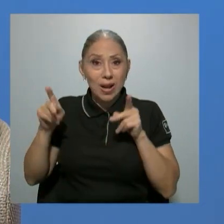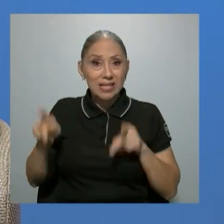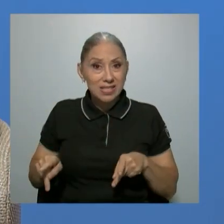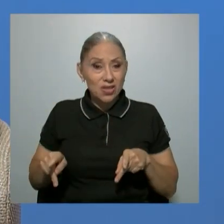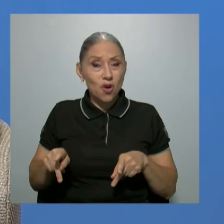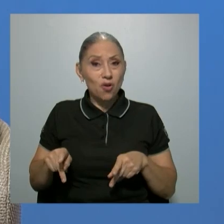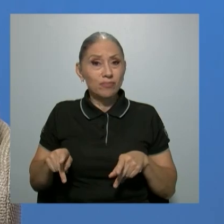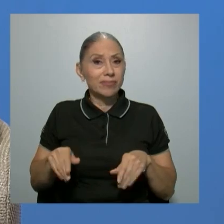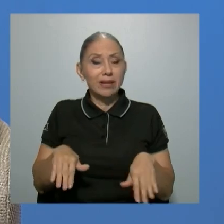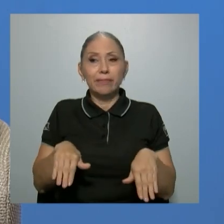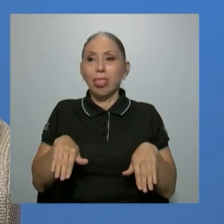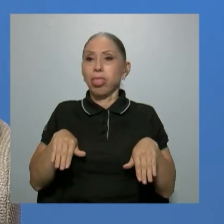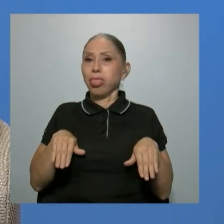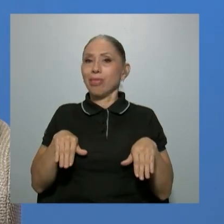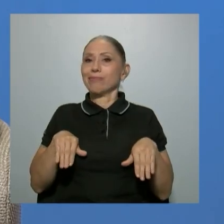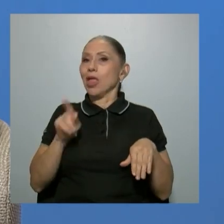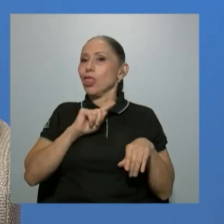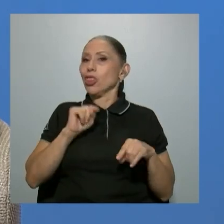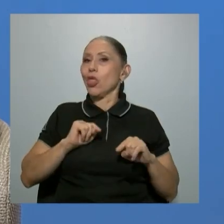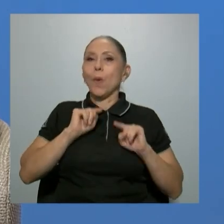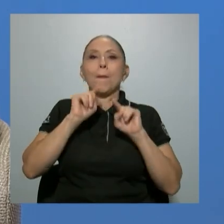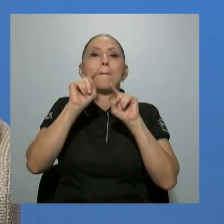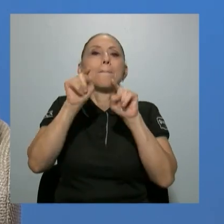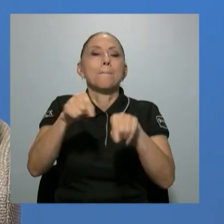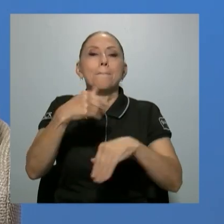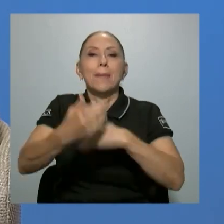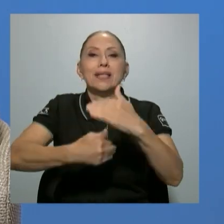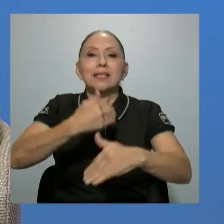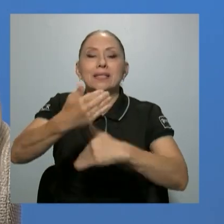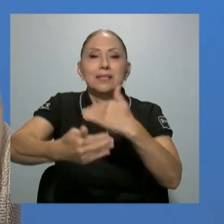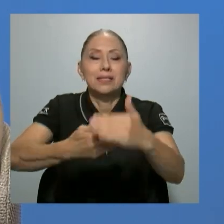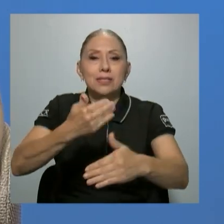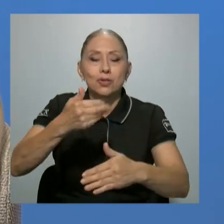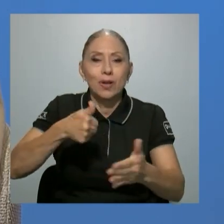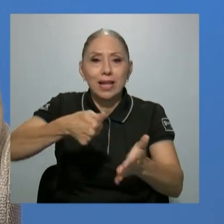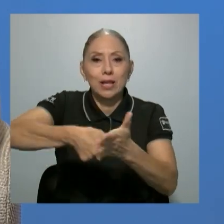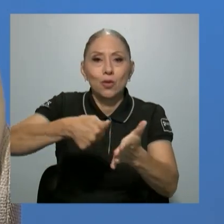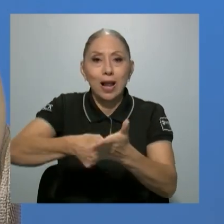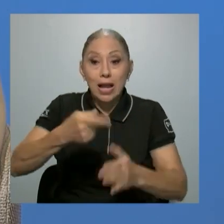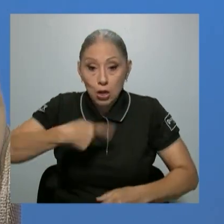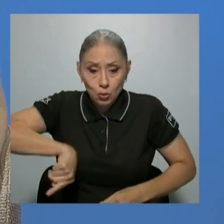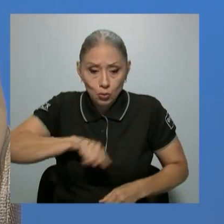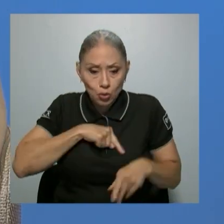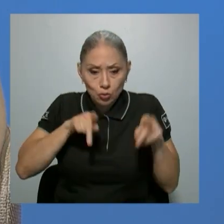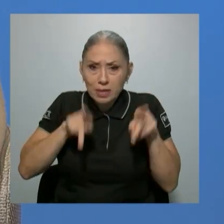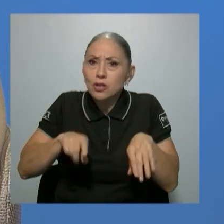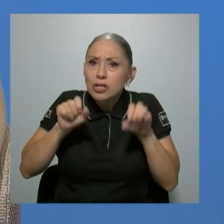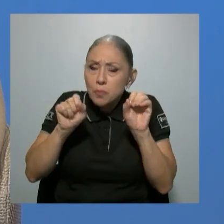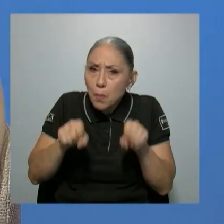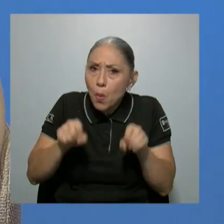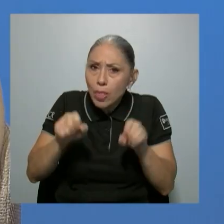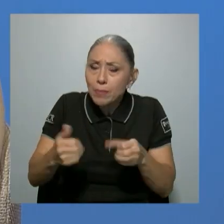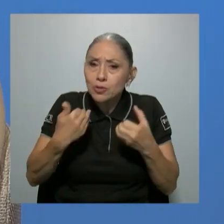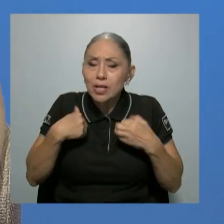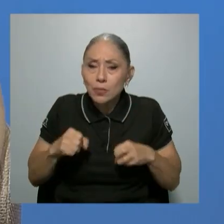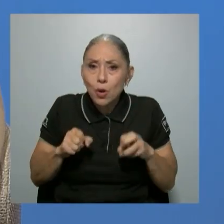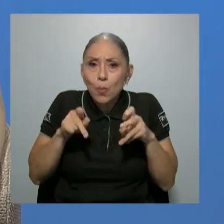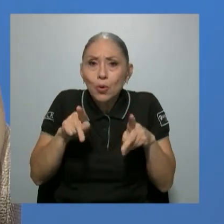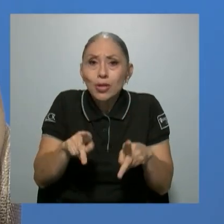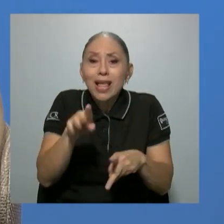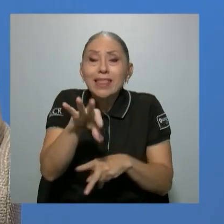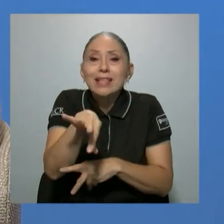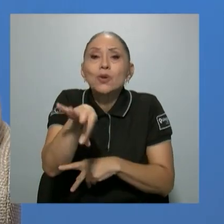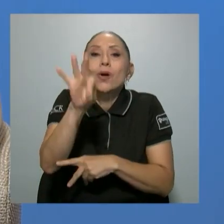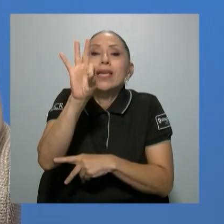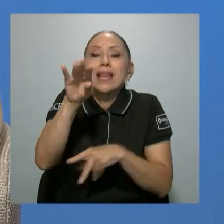proceso electoral. Las personas tenemos la posibilidad de escoger, de elegir a nuestros gobernantes, y eso es un